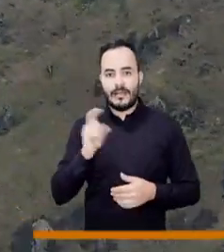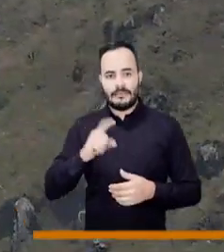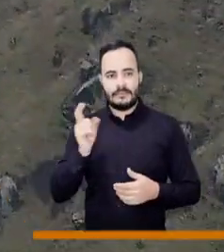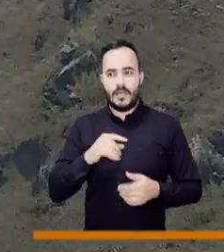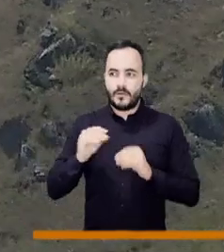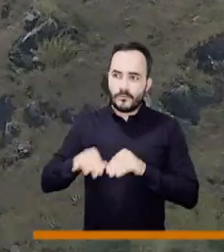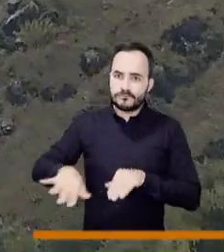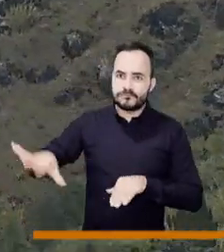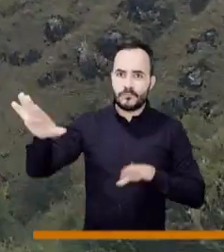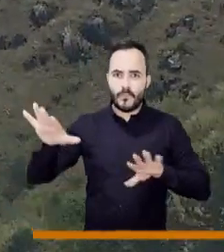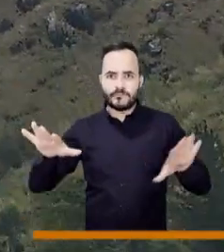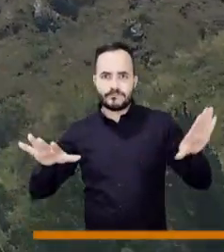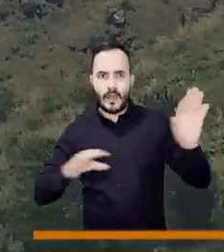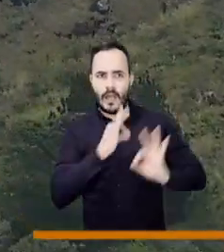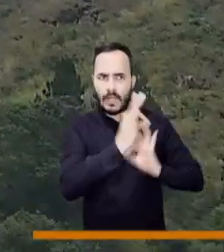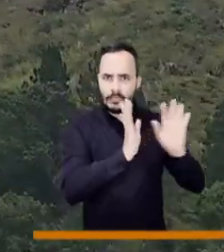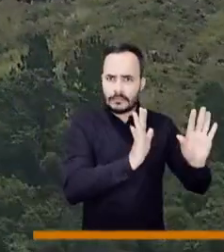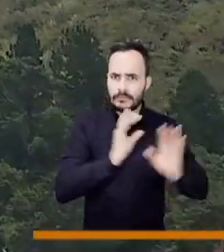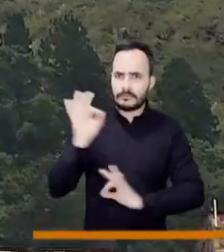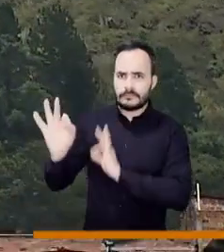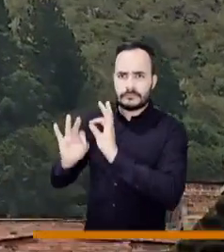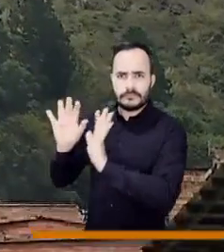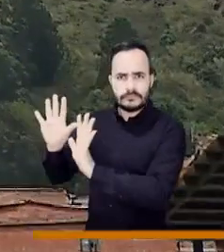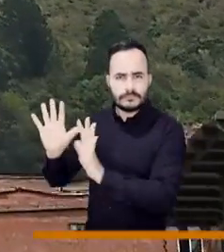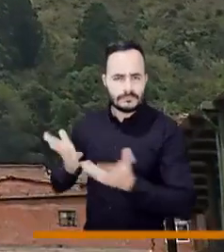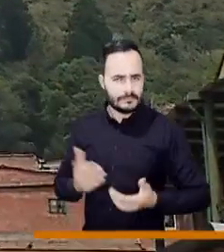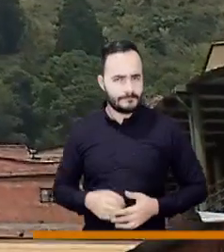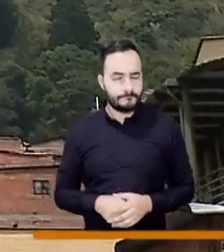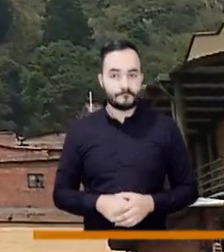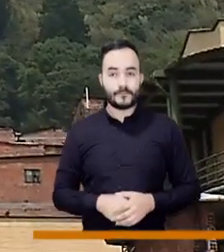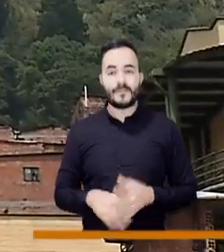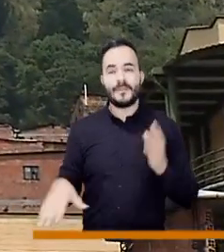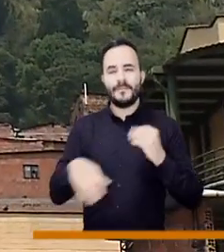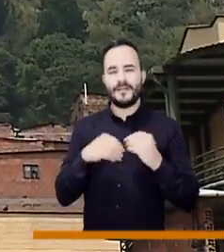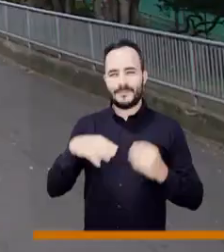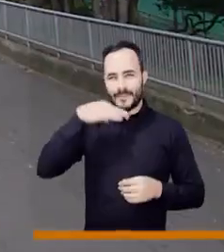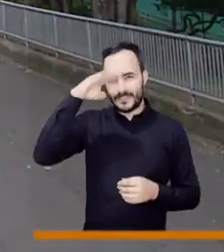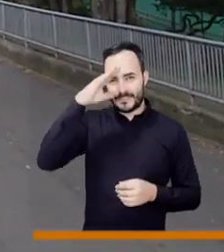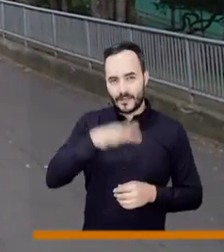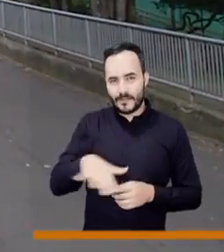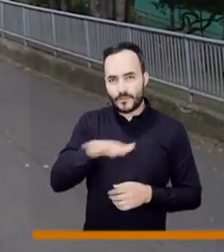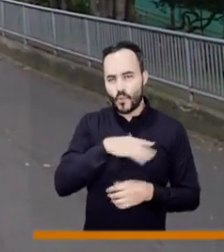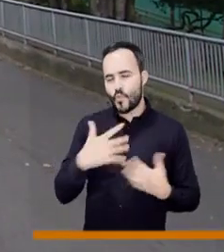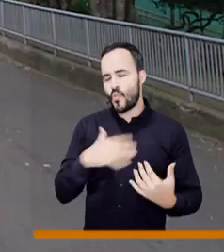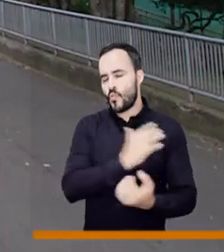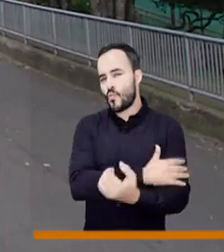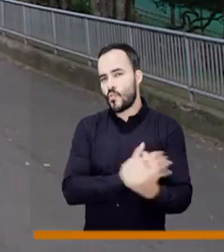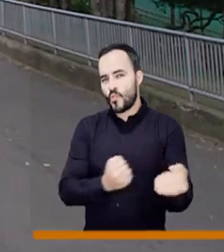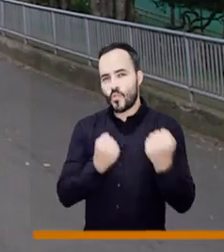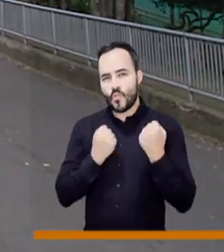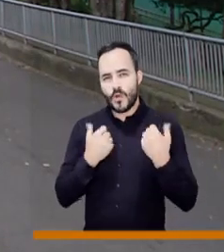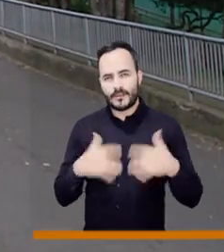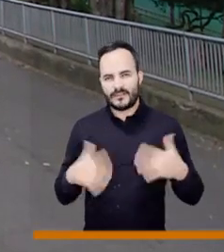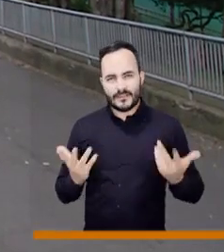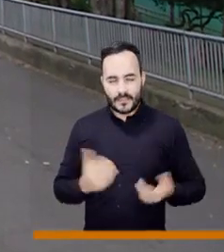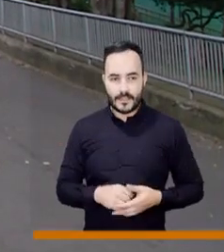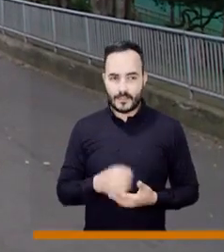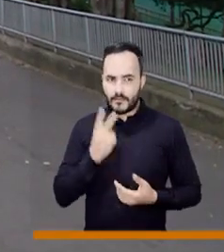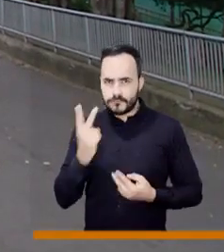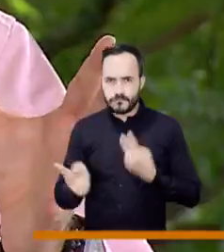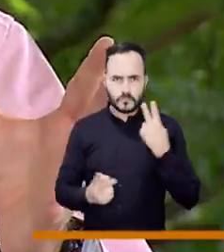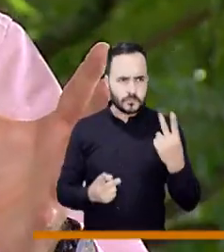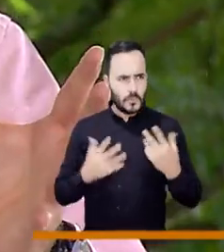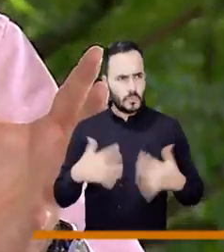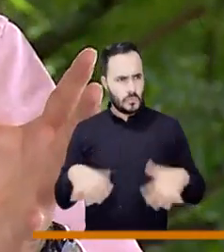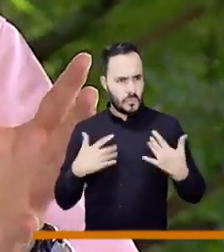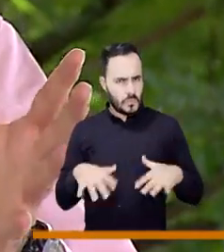y que crezcamos hacia adentro, y hay que dar las condiciones para que eso suceda. Pero además Medellín tiene una potencialidad muy grande y hay que cambiar ese turismo